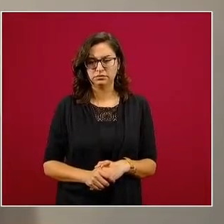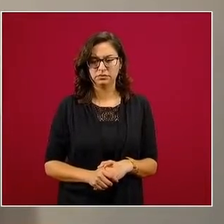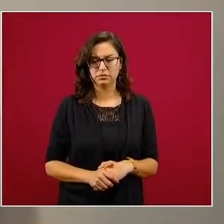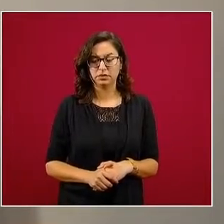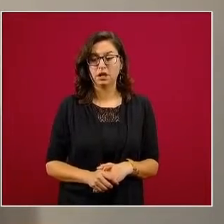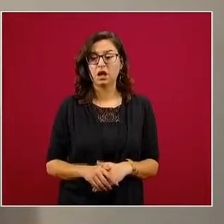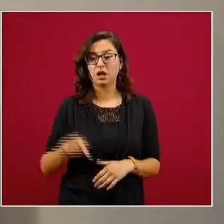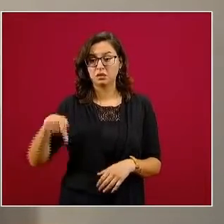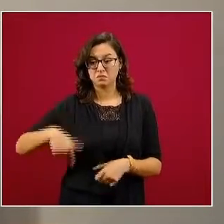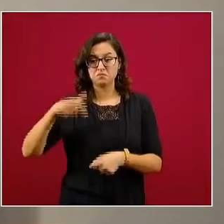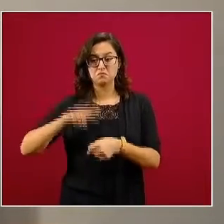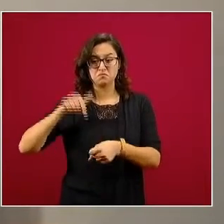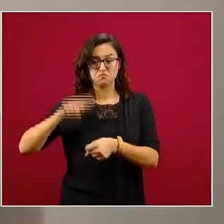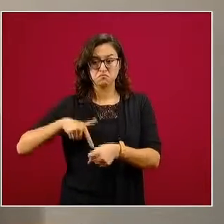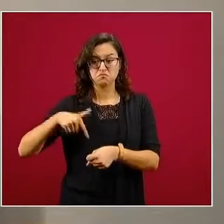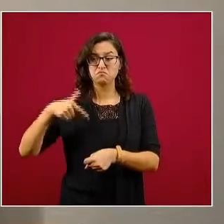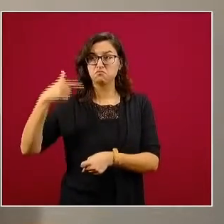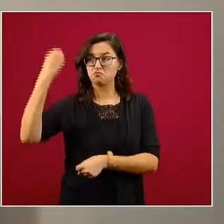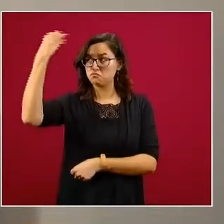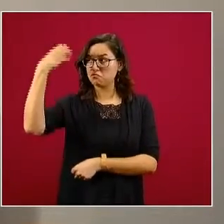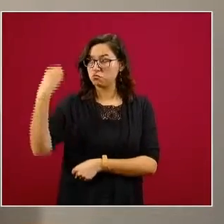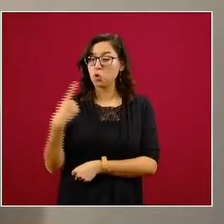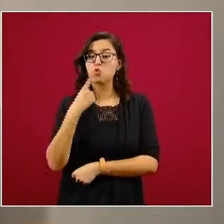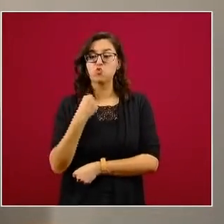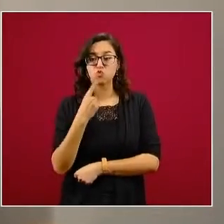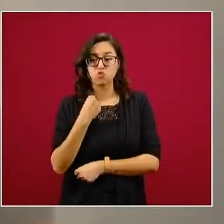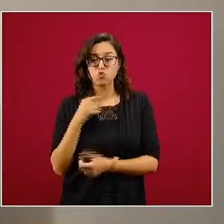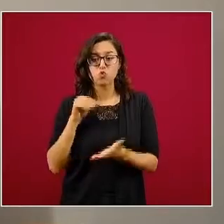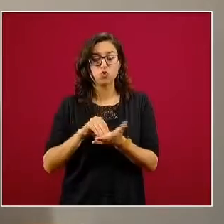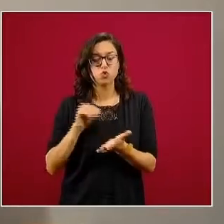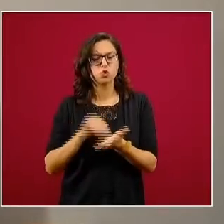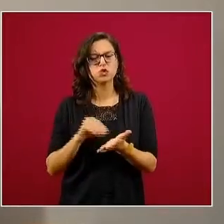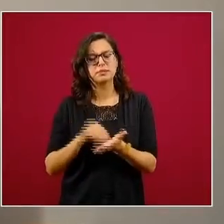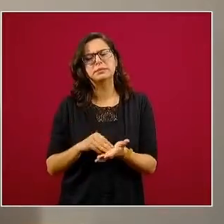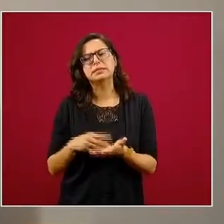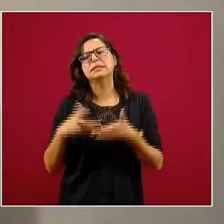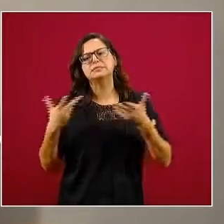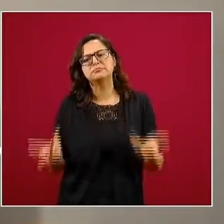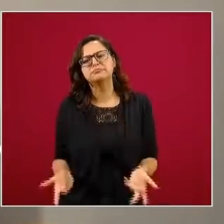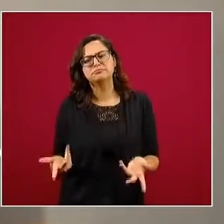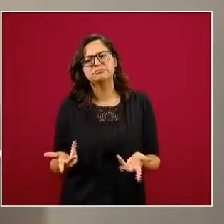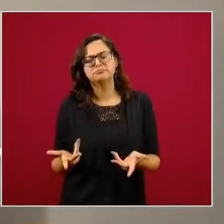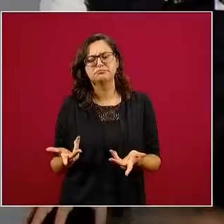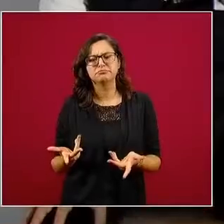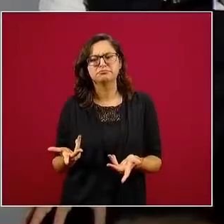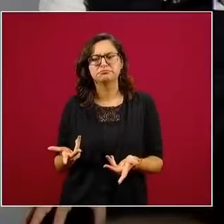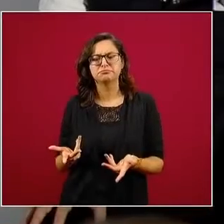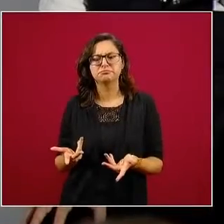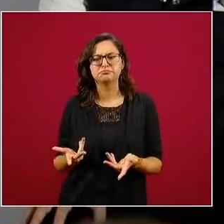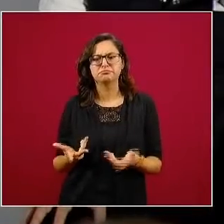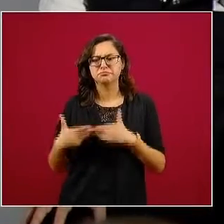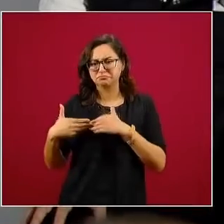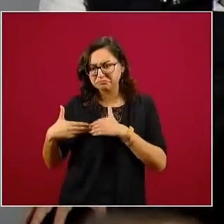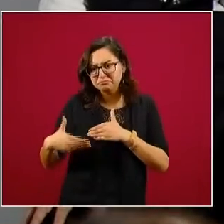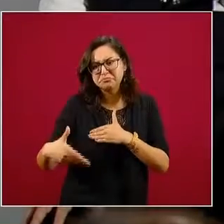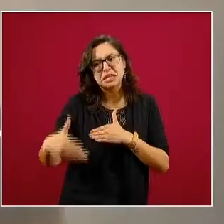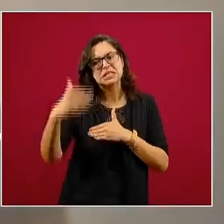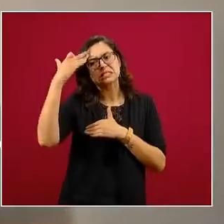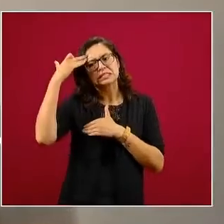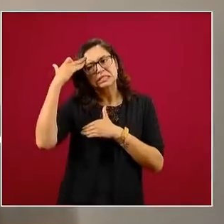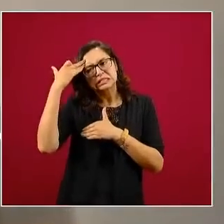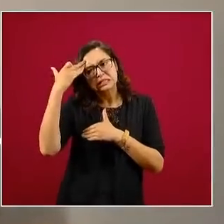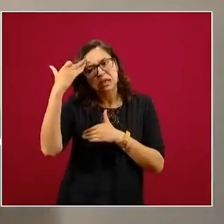poder enviar a pacientes sobre todo a mujeres embarazadas a hospitales privados que nos permitiera seguir